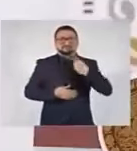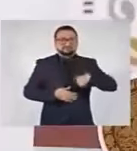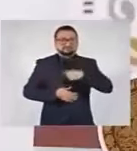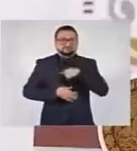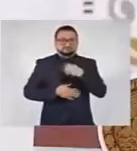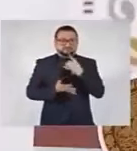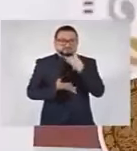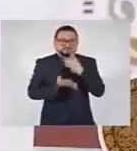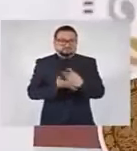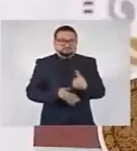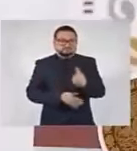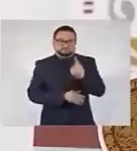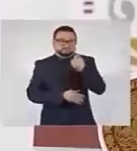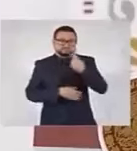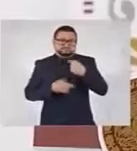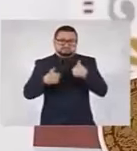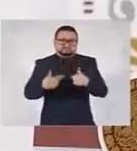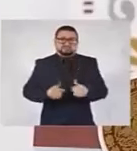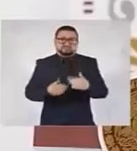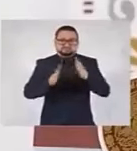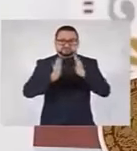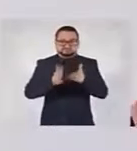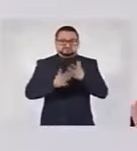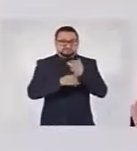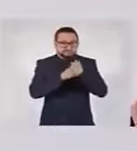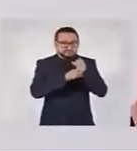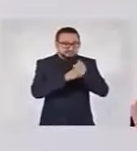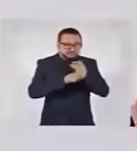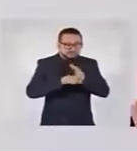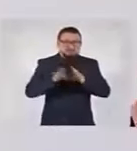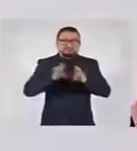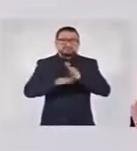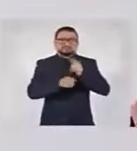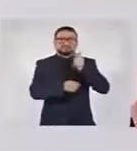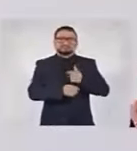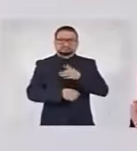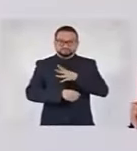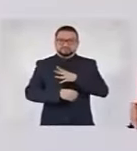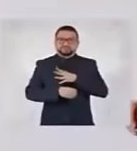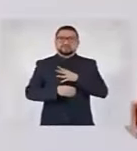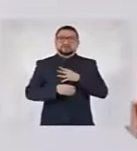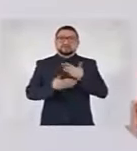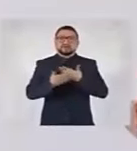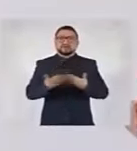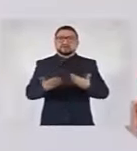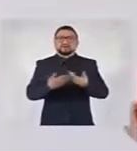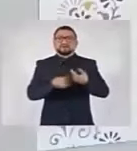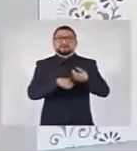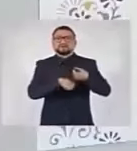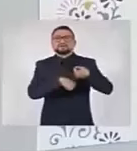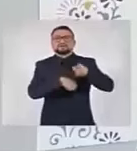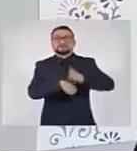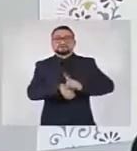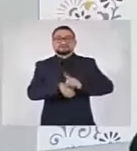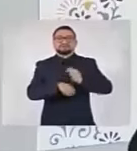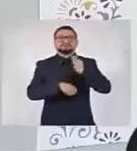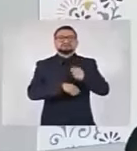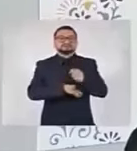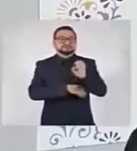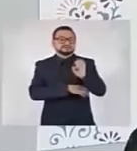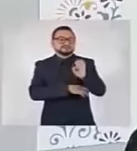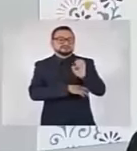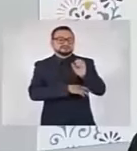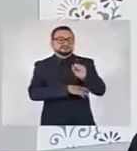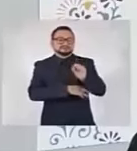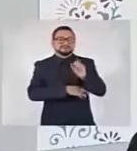gran falta de respeto pero bueno ustedes no creen de que en este país hay temas más importantes que hay que